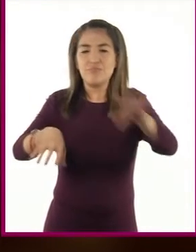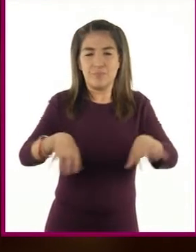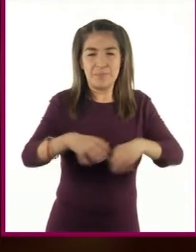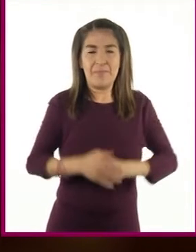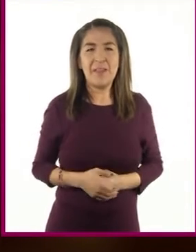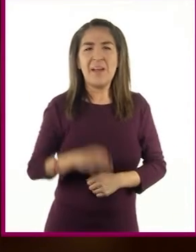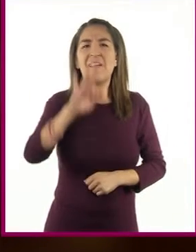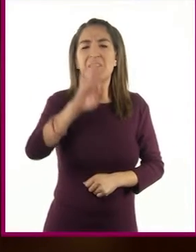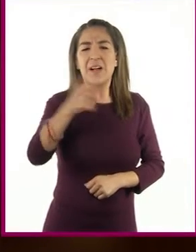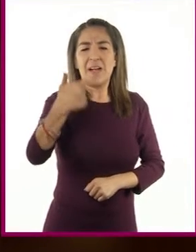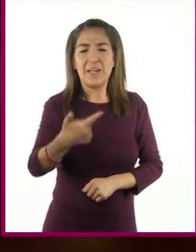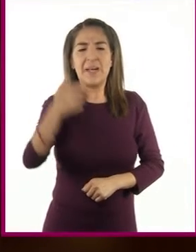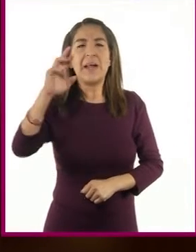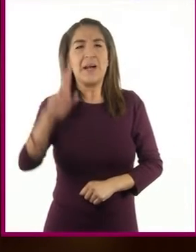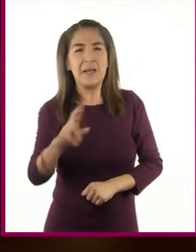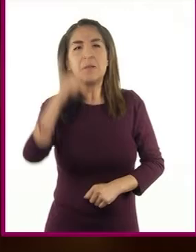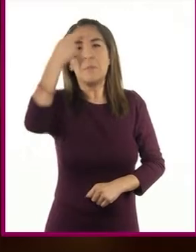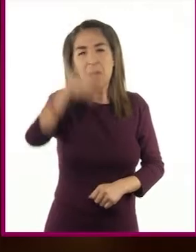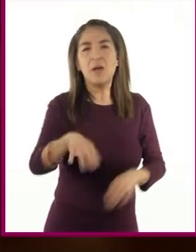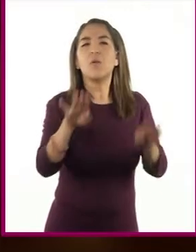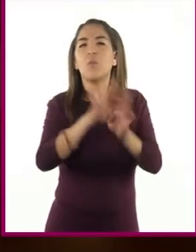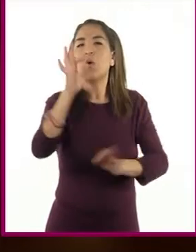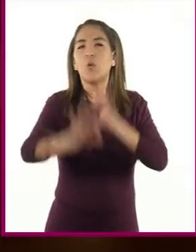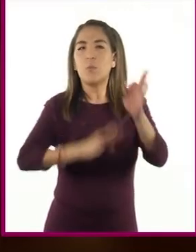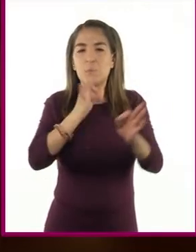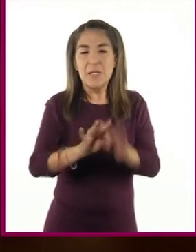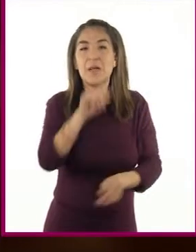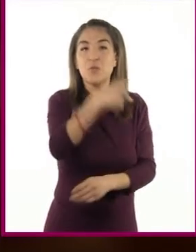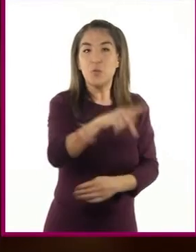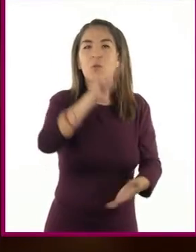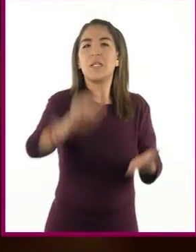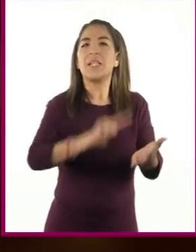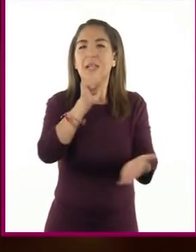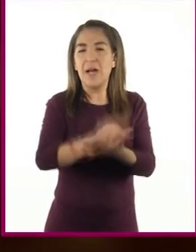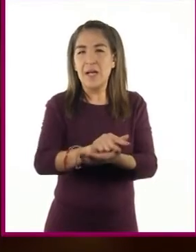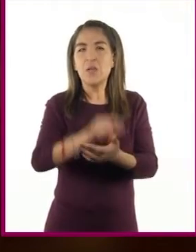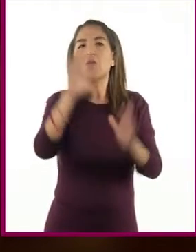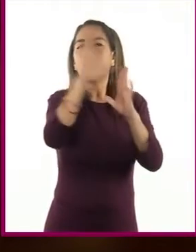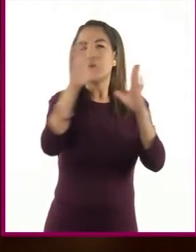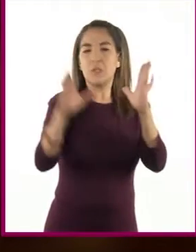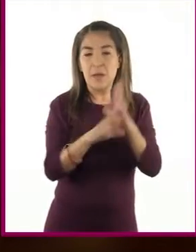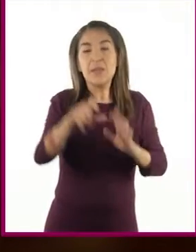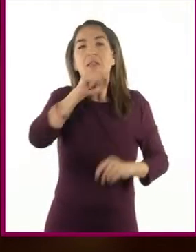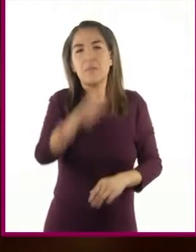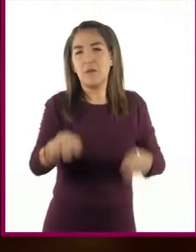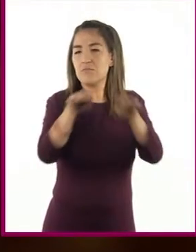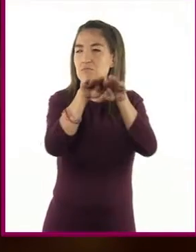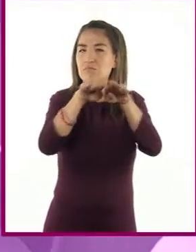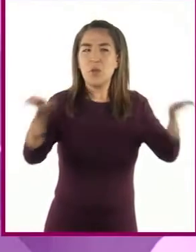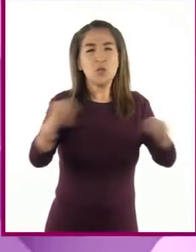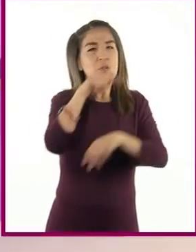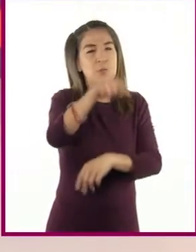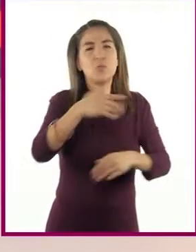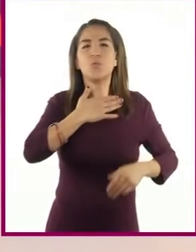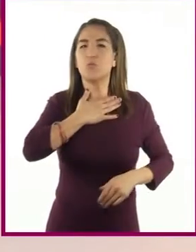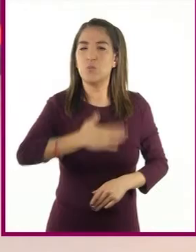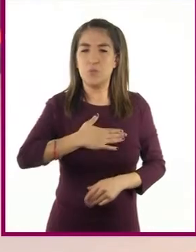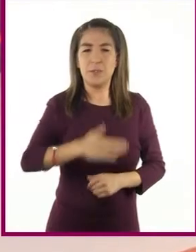Fiscalía General de la República hace cumplir las leyes de la Constitución Política, además de impartir y procurar